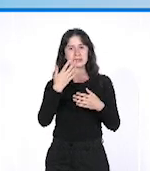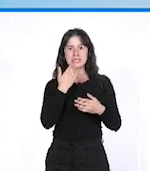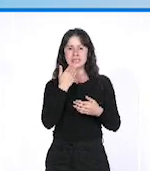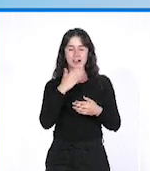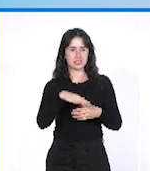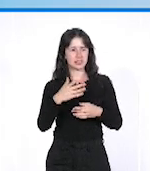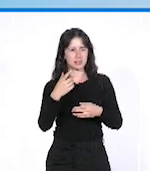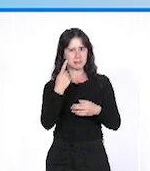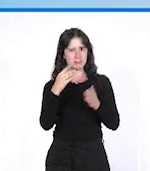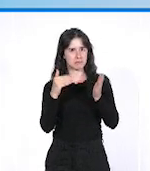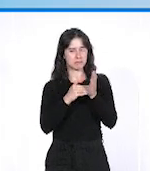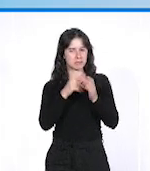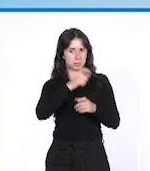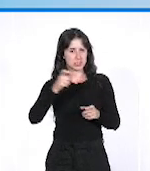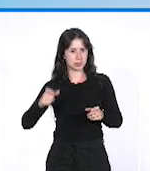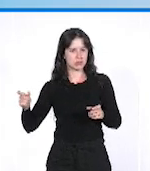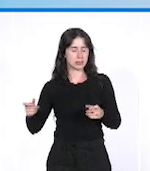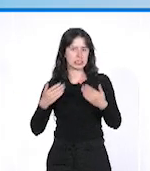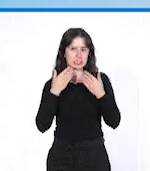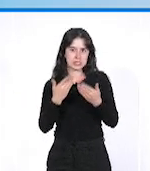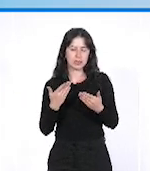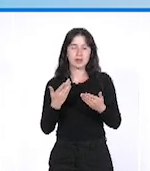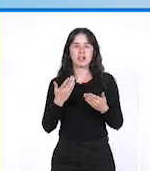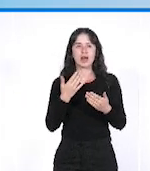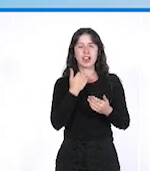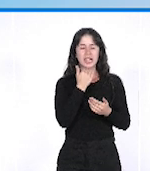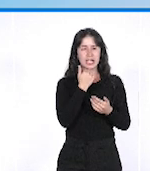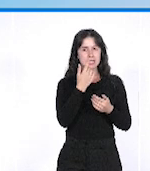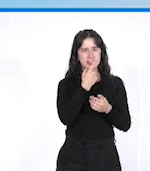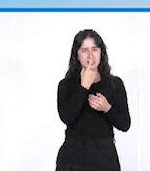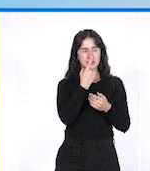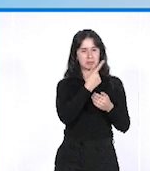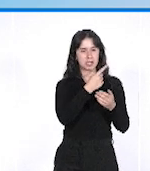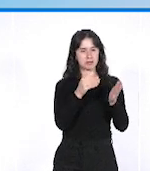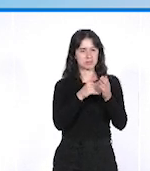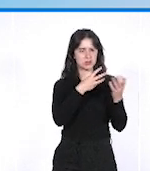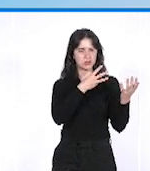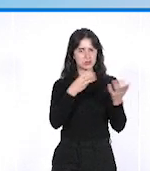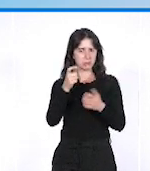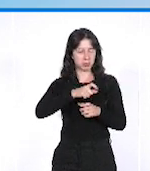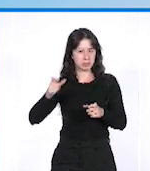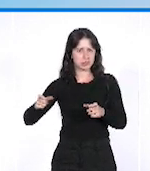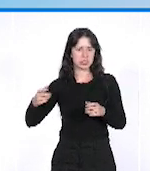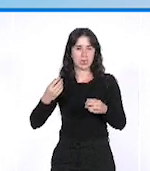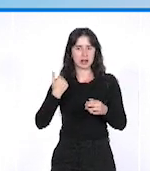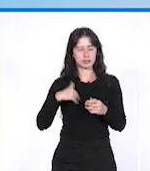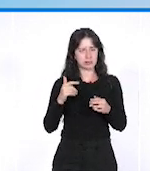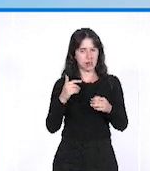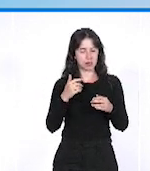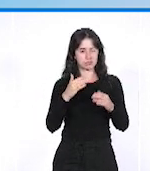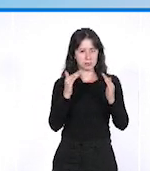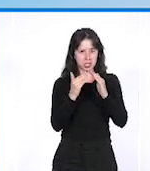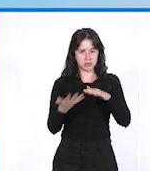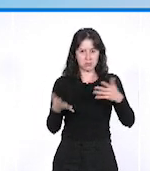agradecimiento a día de hoy tenemos datos de 268 personas que ya han iniciado ese tránsito que ya están en las viviendas que llevan más o